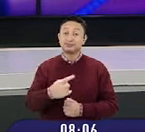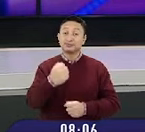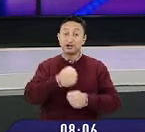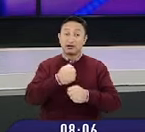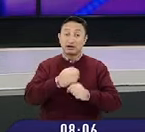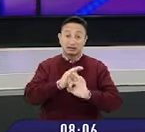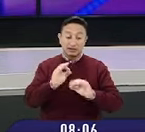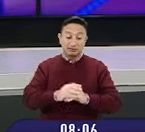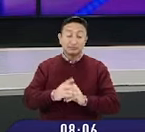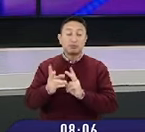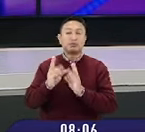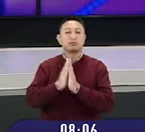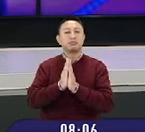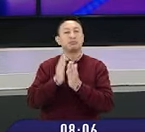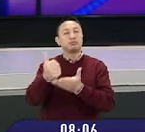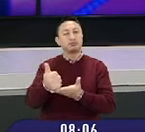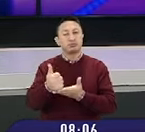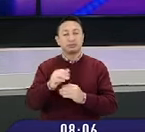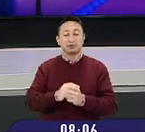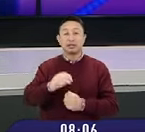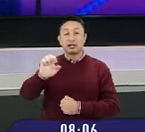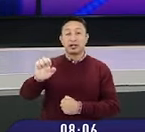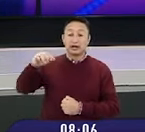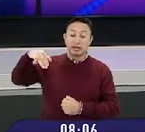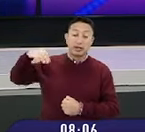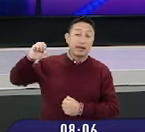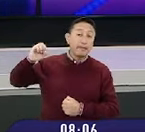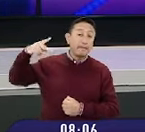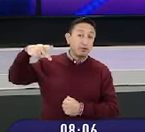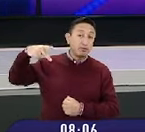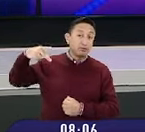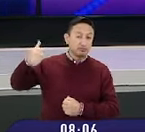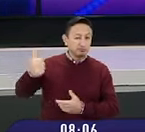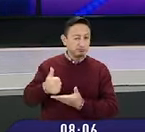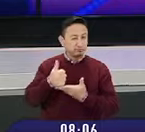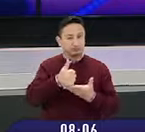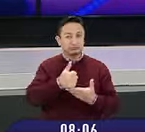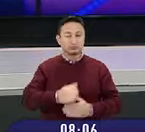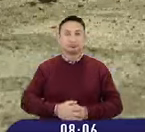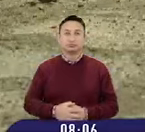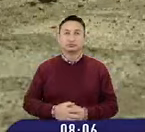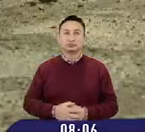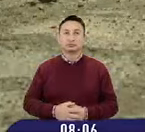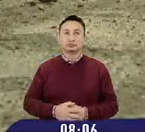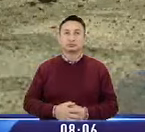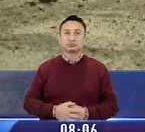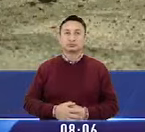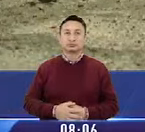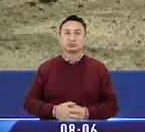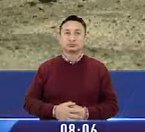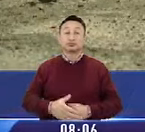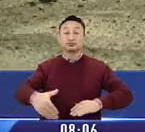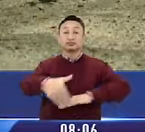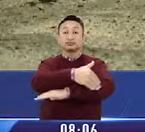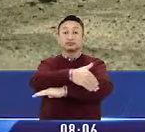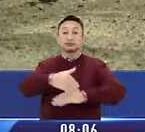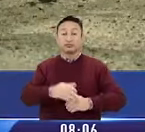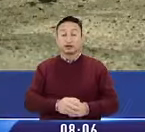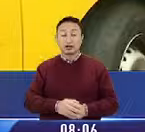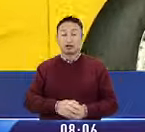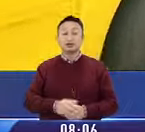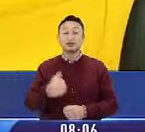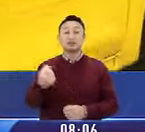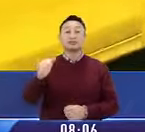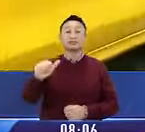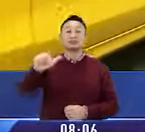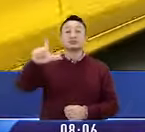ello, los vecinos hacen un llamado a la empresa Metropolitana de Obras Públicas. En la calle Rodrigo de Salazar los problemas son